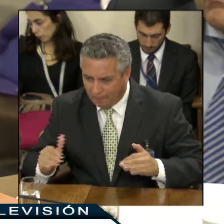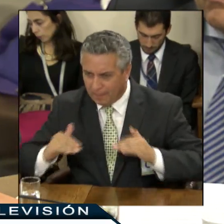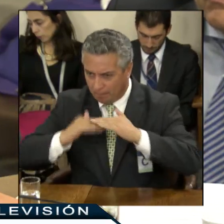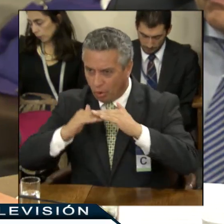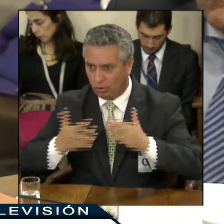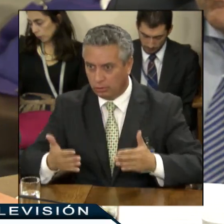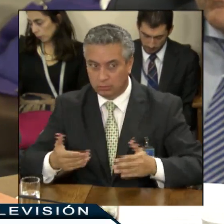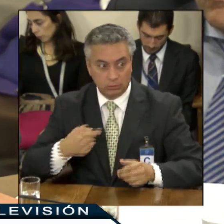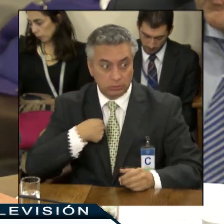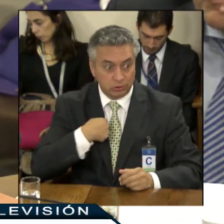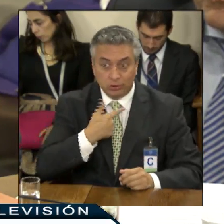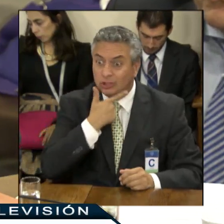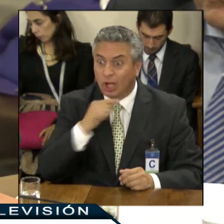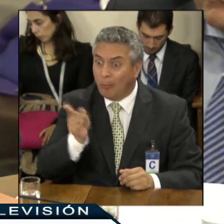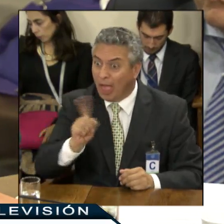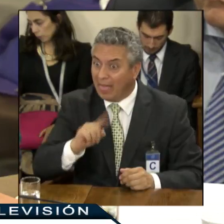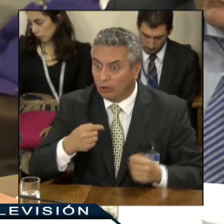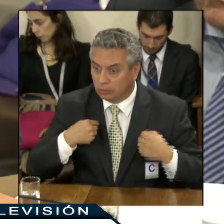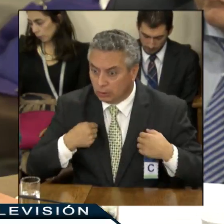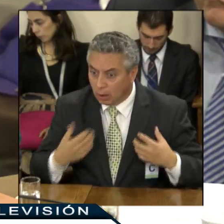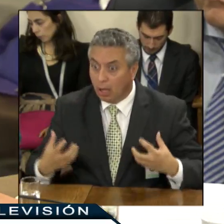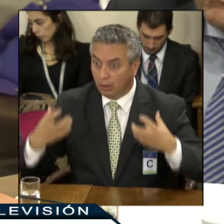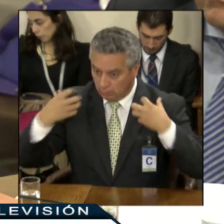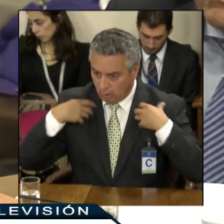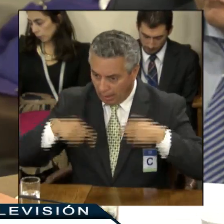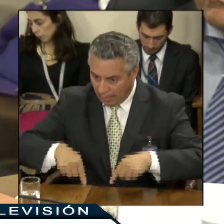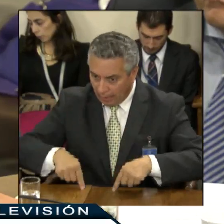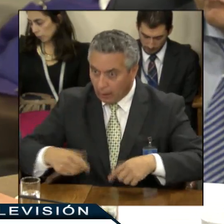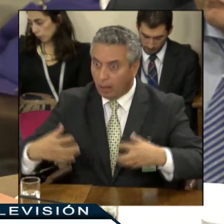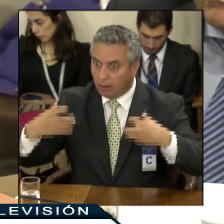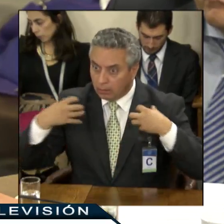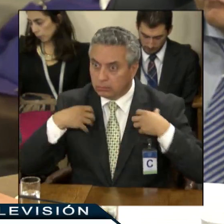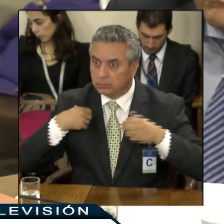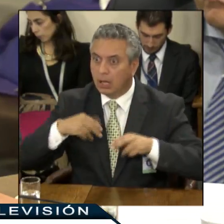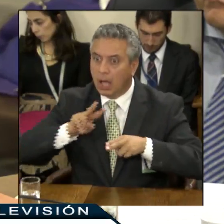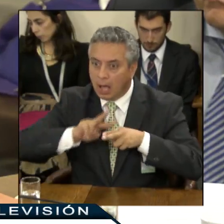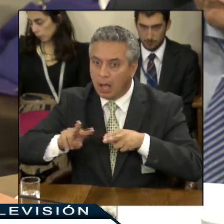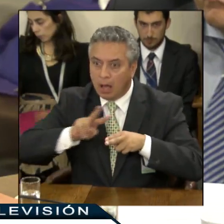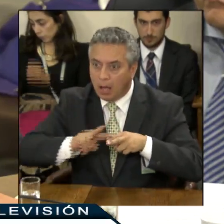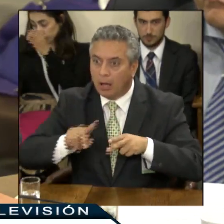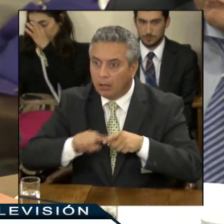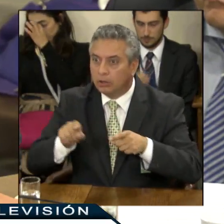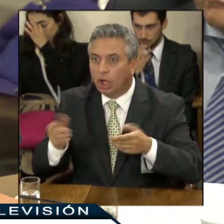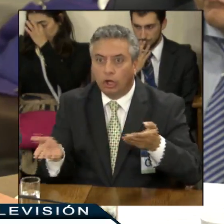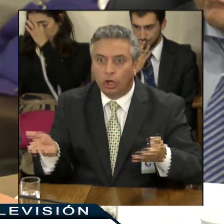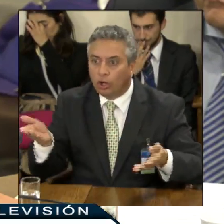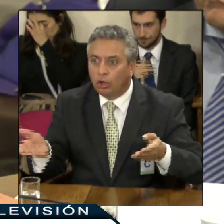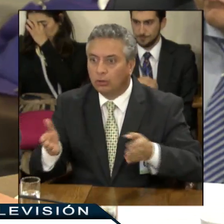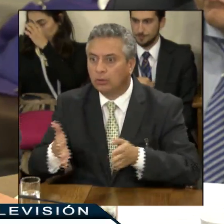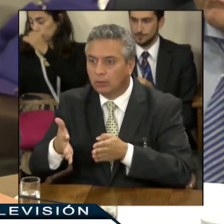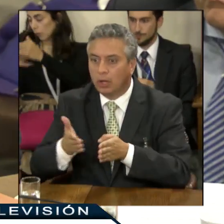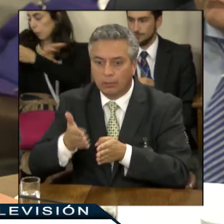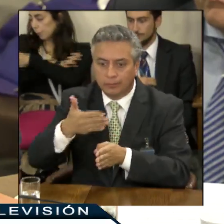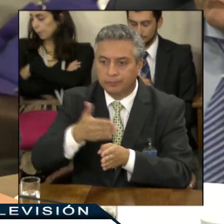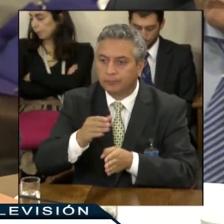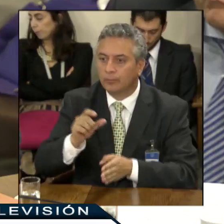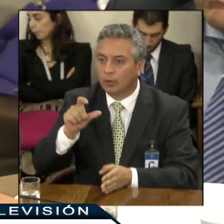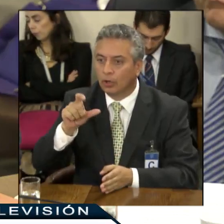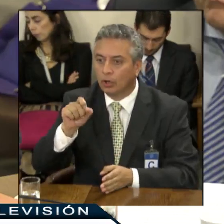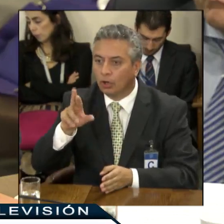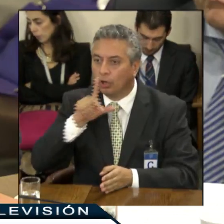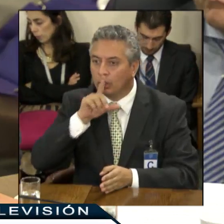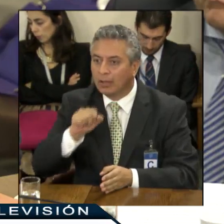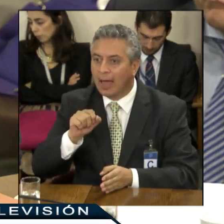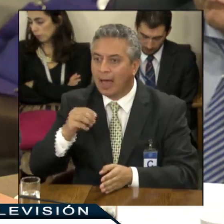vamos por lo menos yo no me Quiero encargar Ah desde aquí a ir haciendo las cortapizzas porque sabes qué yo creo que esta es la